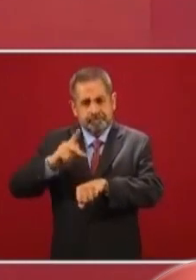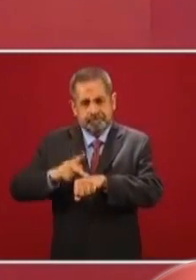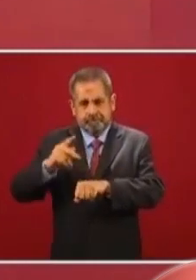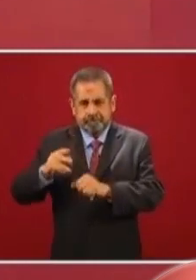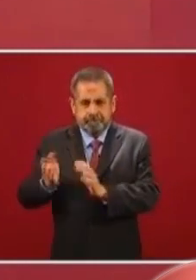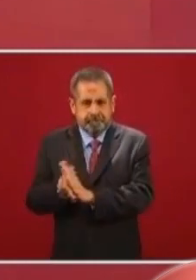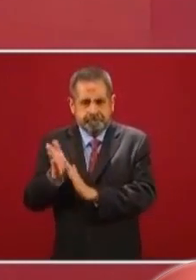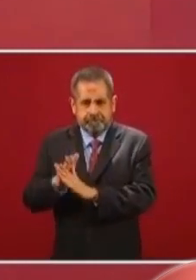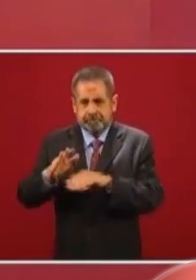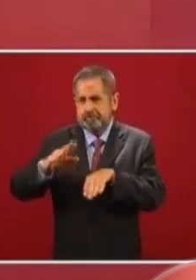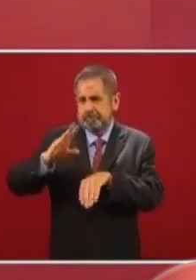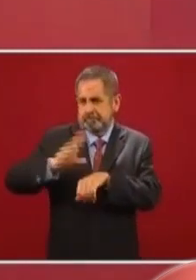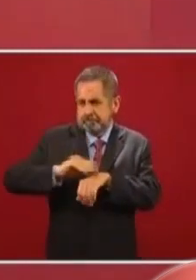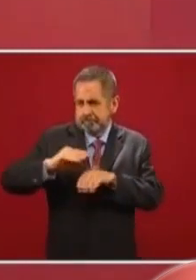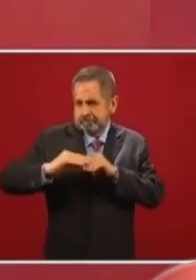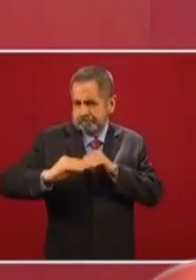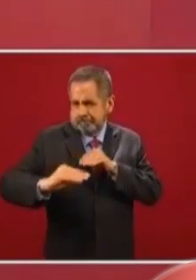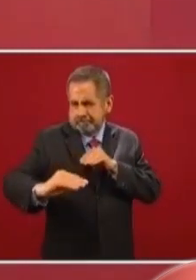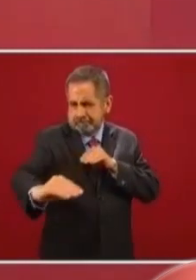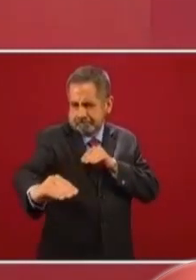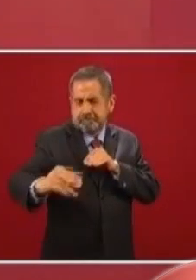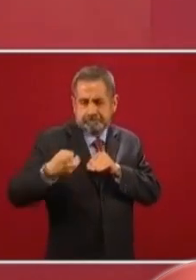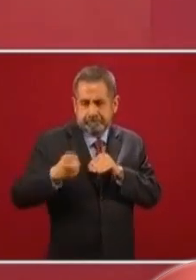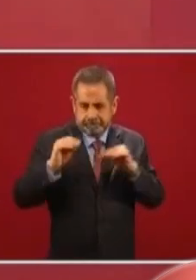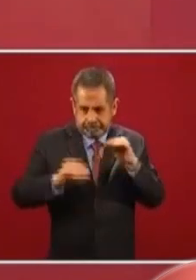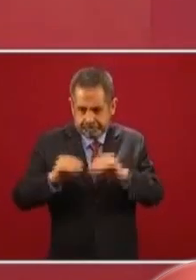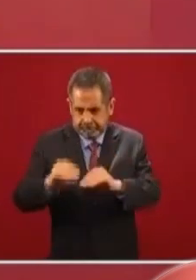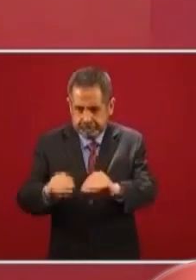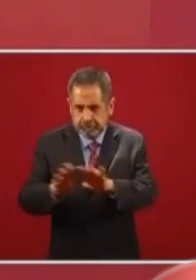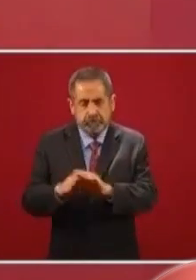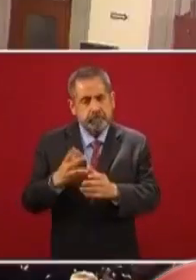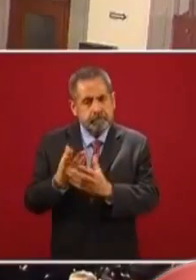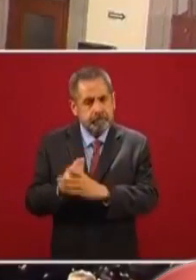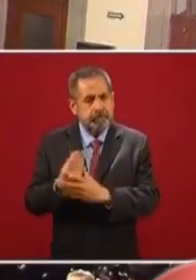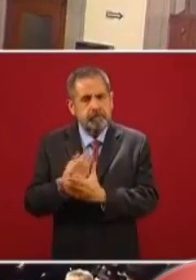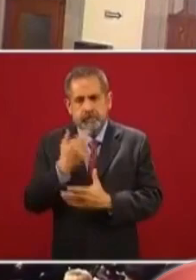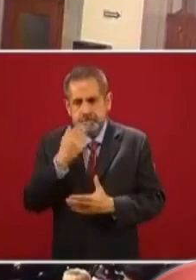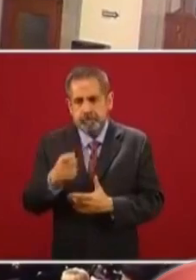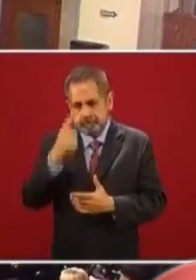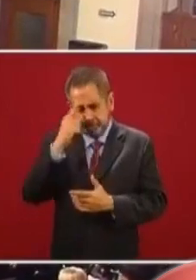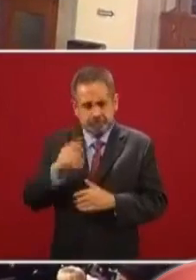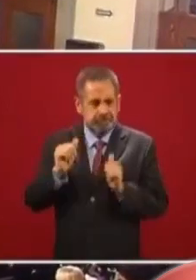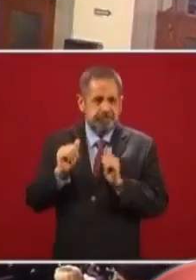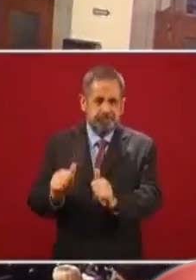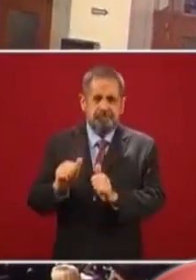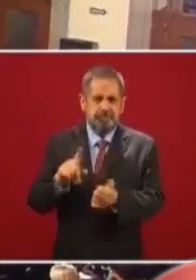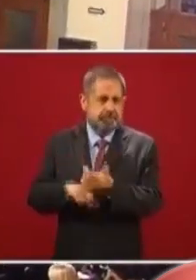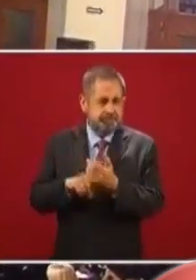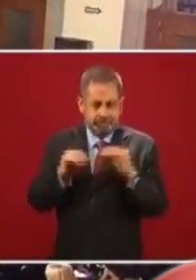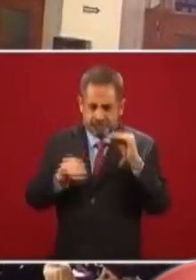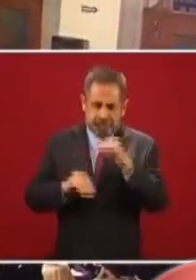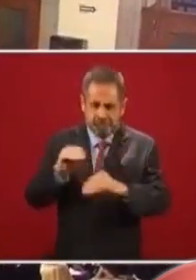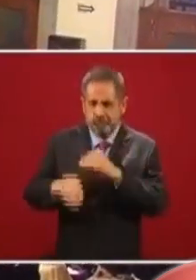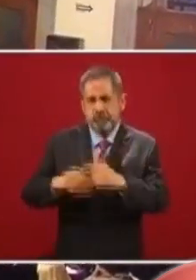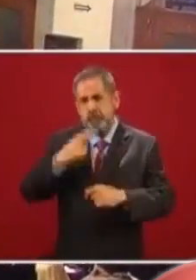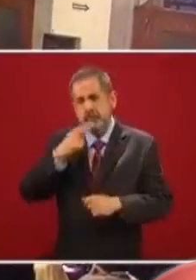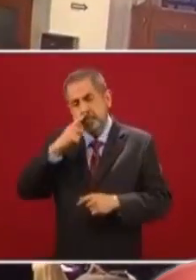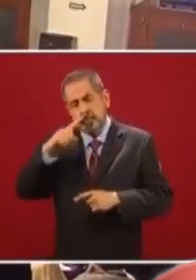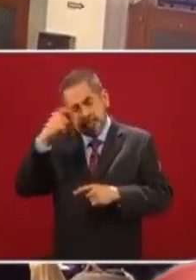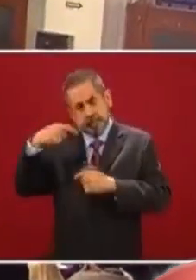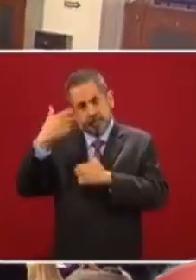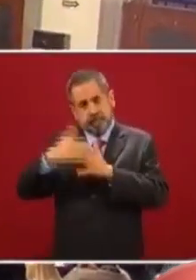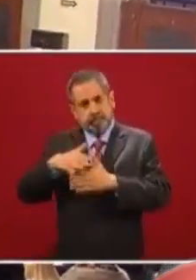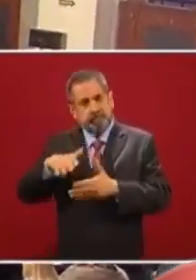las pistas como en el diseño y mejor provisionamiento de los materiales que se van a usar